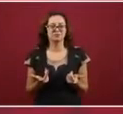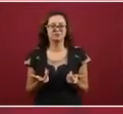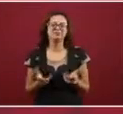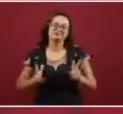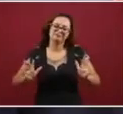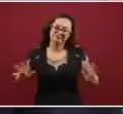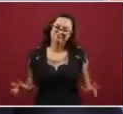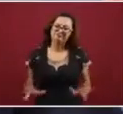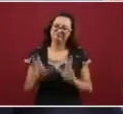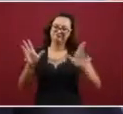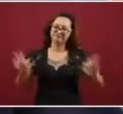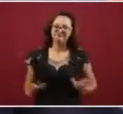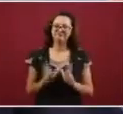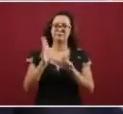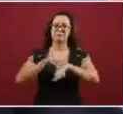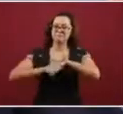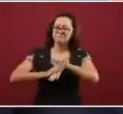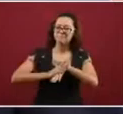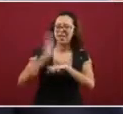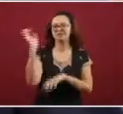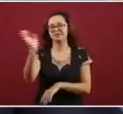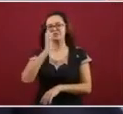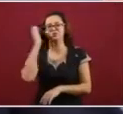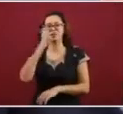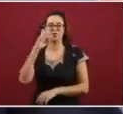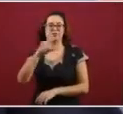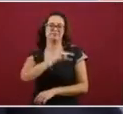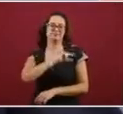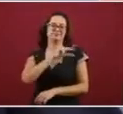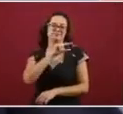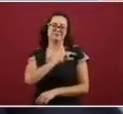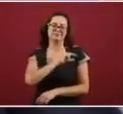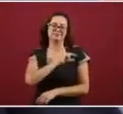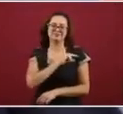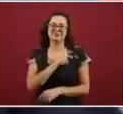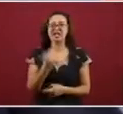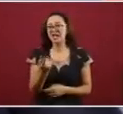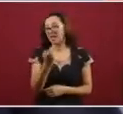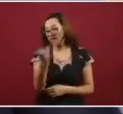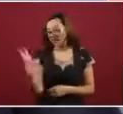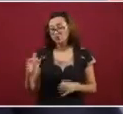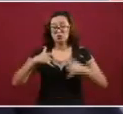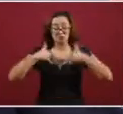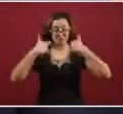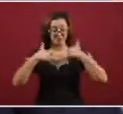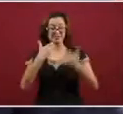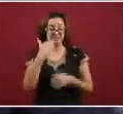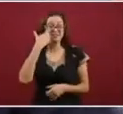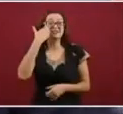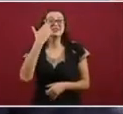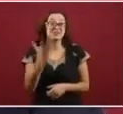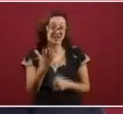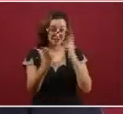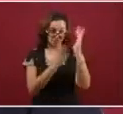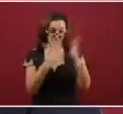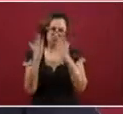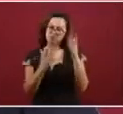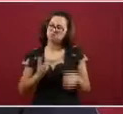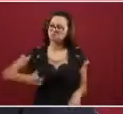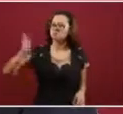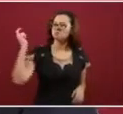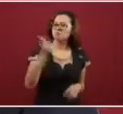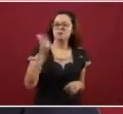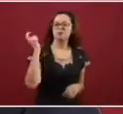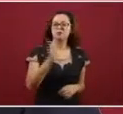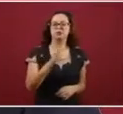la educación privada, que estudiara el que tuviera para pagar